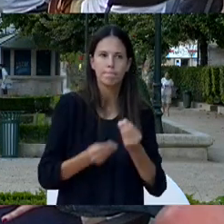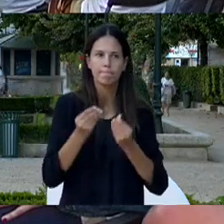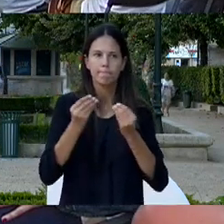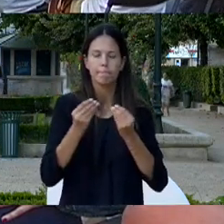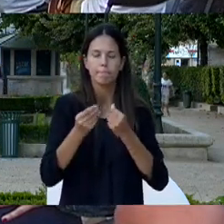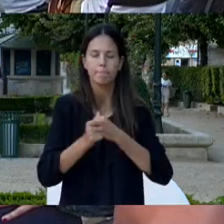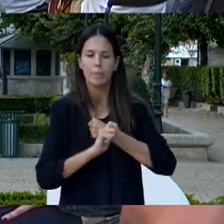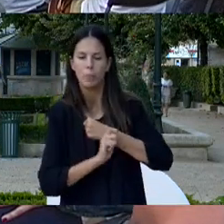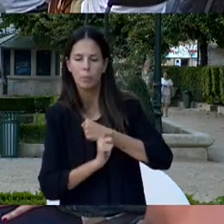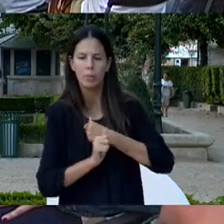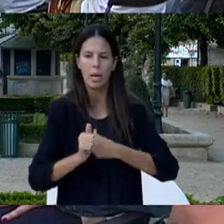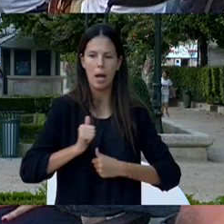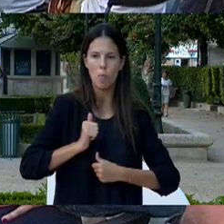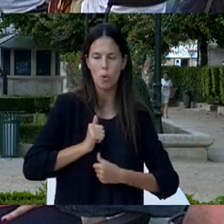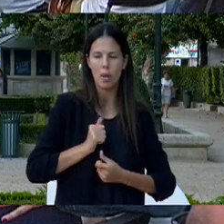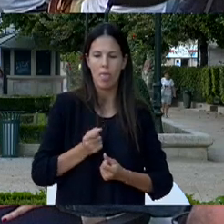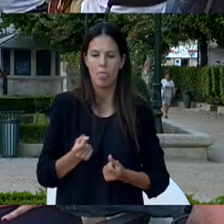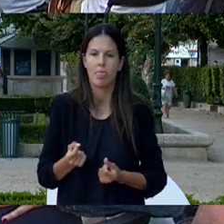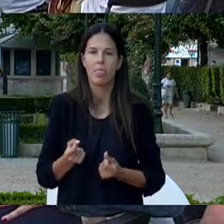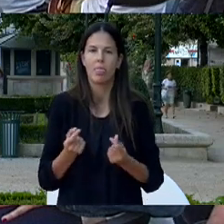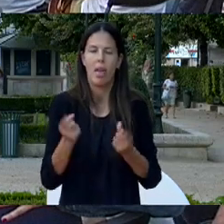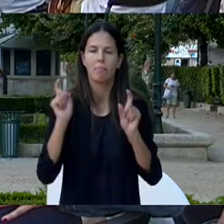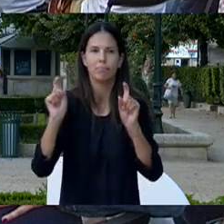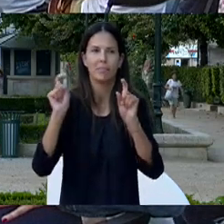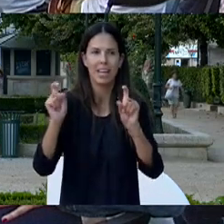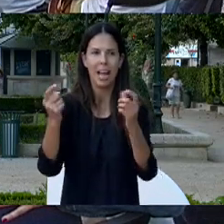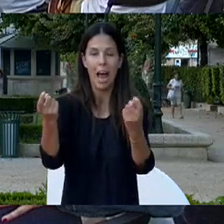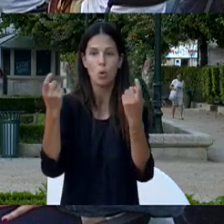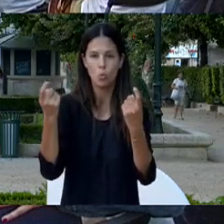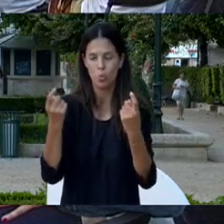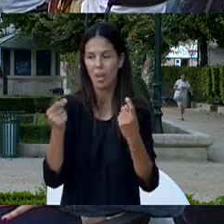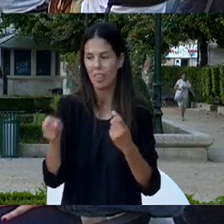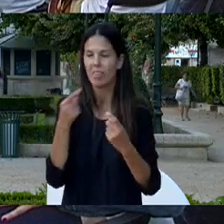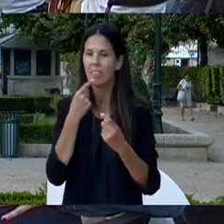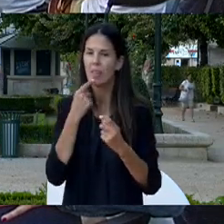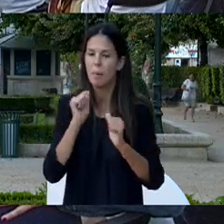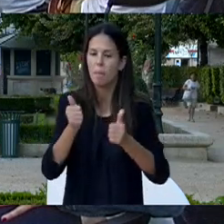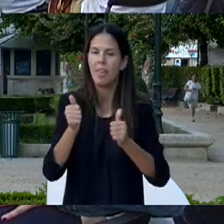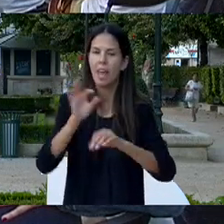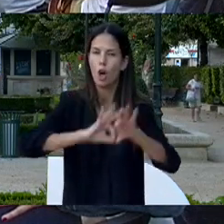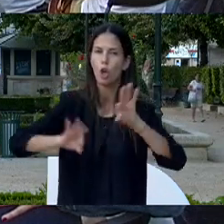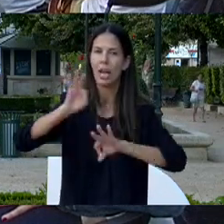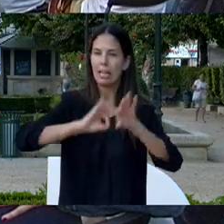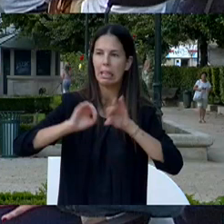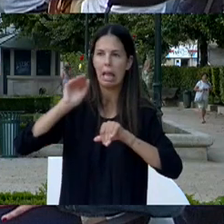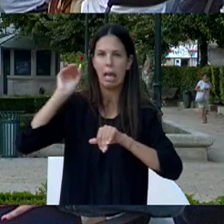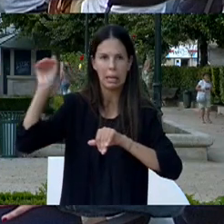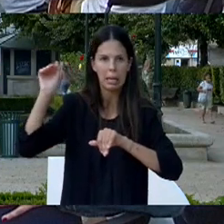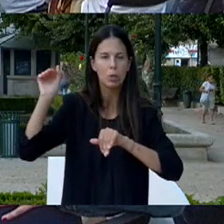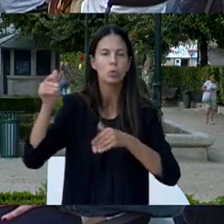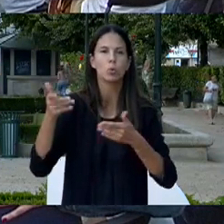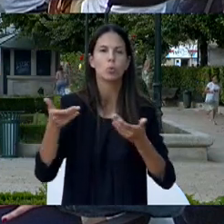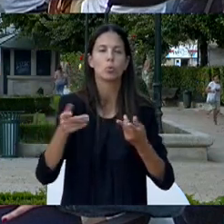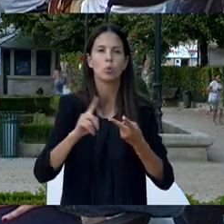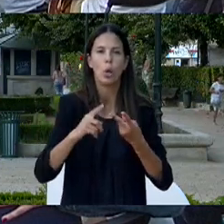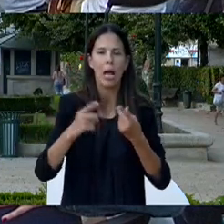Ela aproveita sempre trasladar ao seu alumnado. De feito, continúa, empezan a organizar excursións de novo. Exacto. Empezan a traer